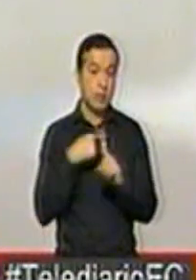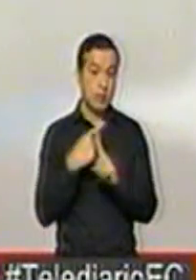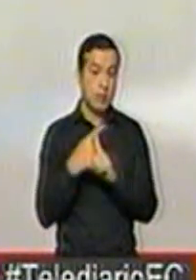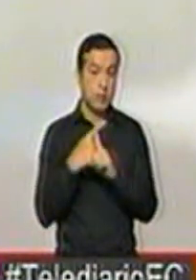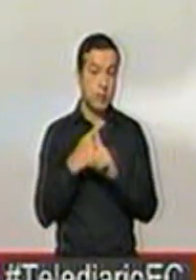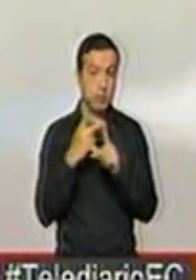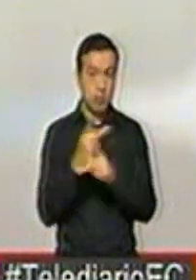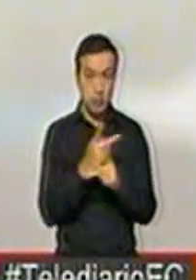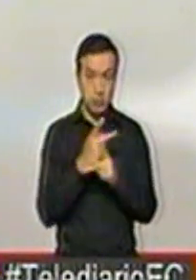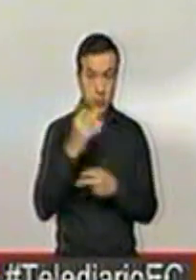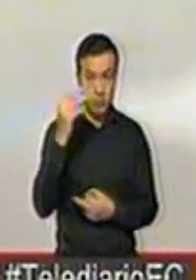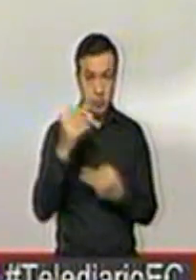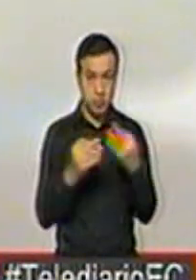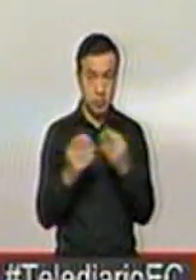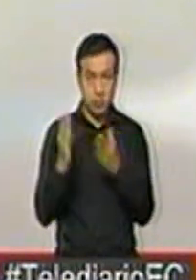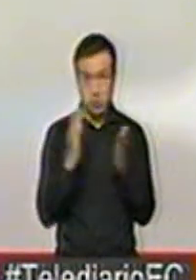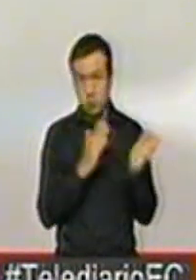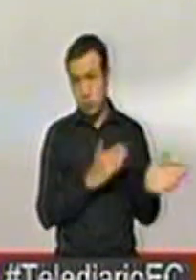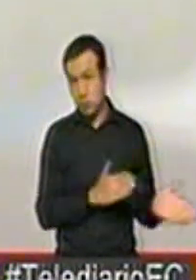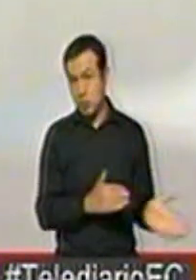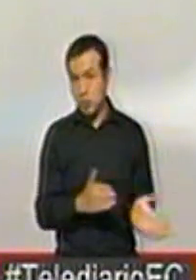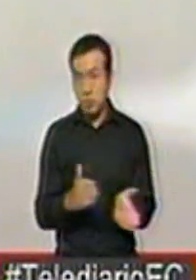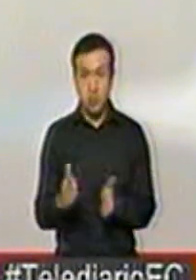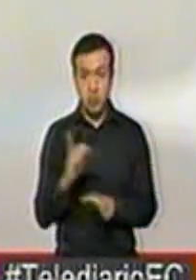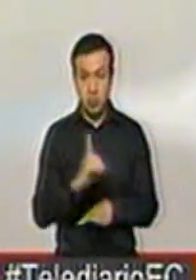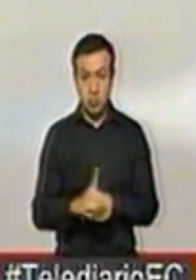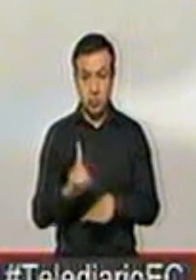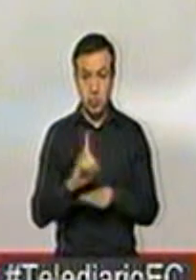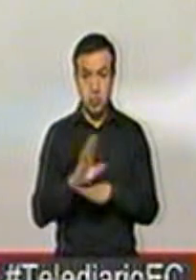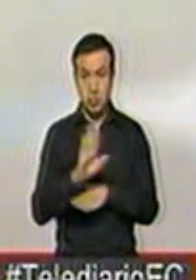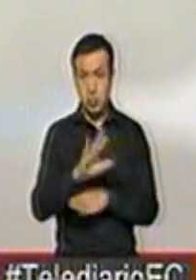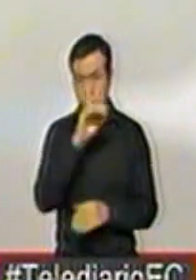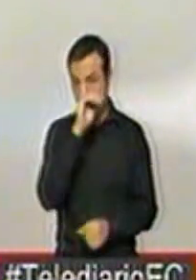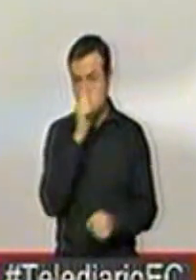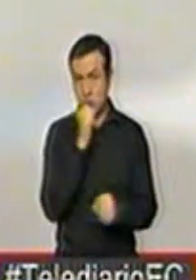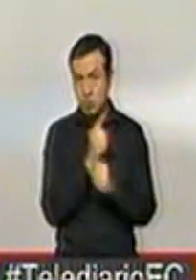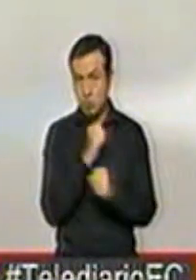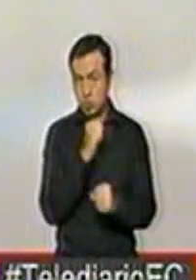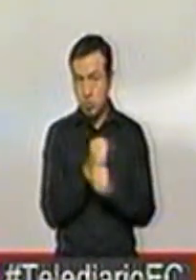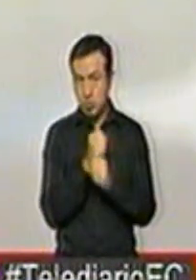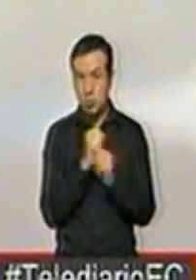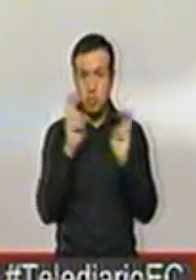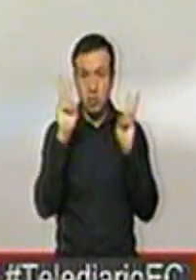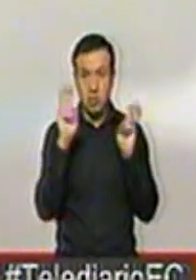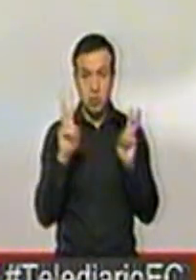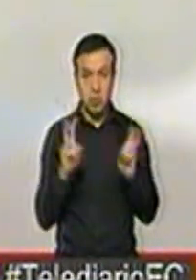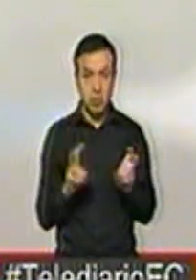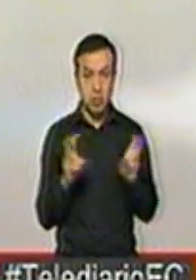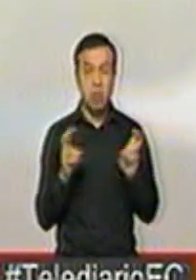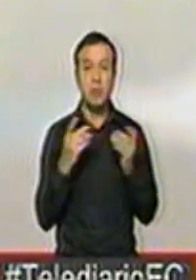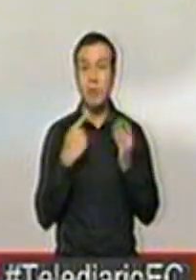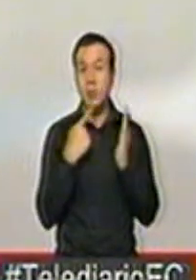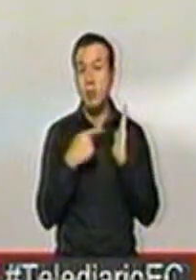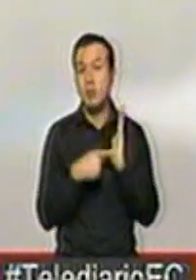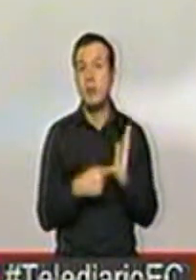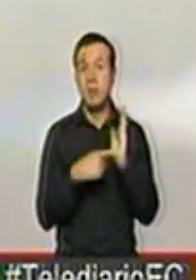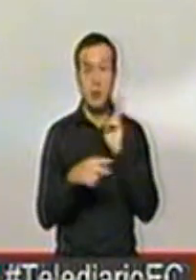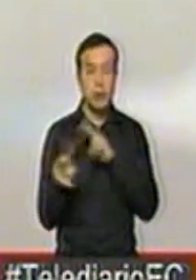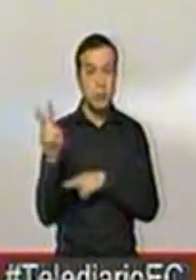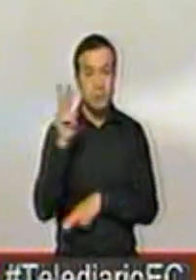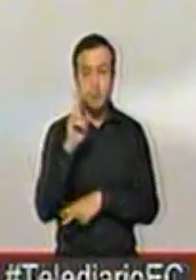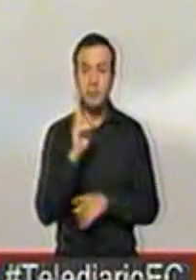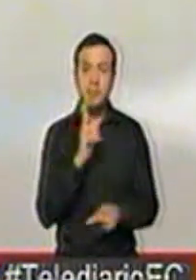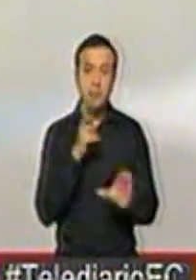pleno del consejo de la judicatura a través de sus direcciones trabajo en los asuntos cuantitativos como es análisis de